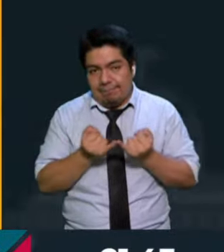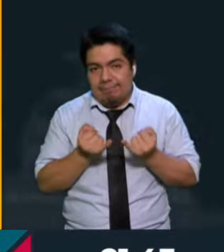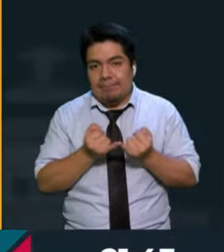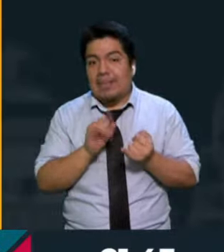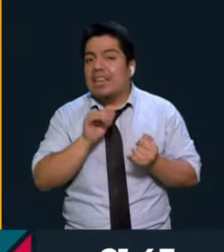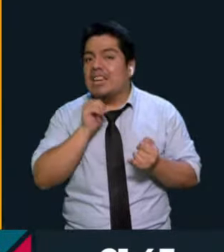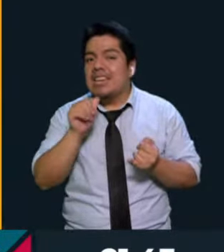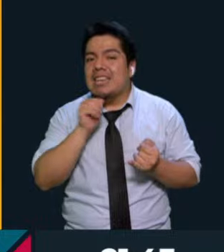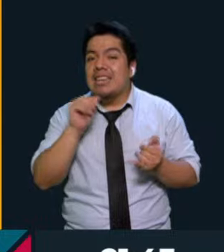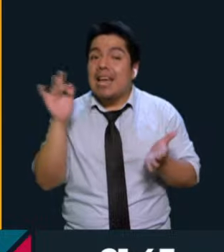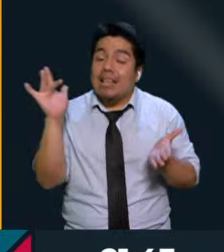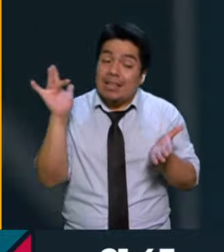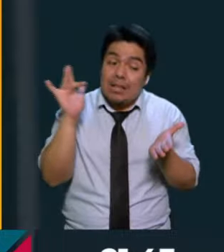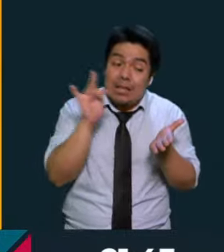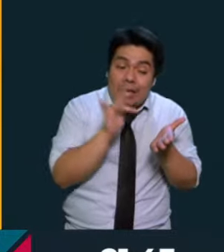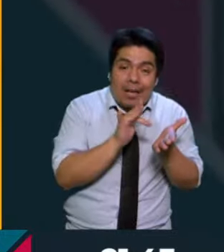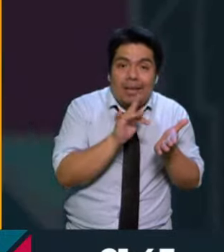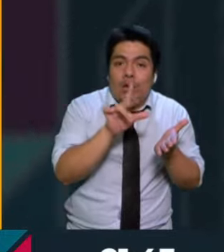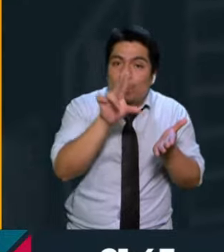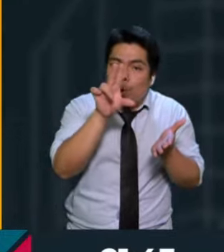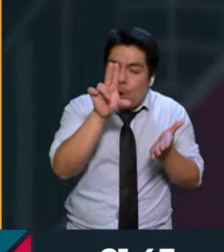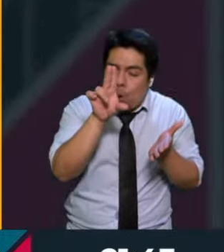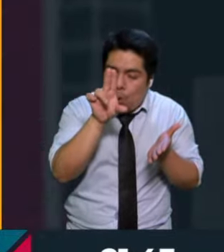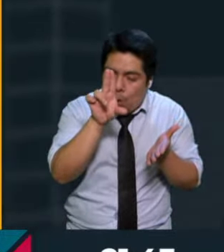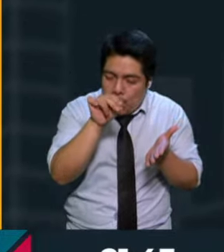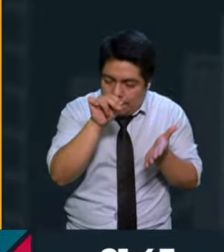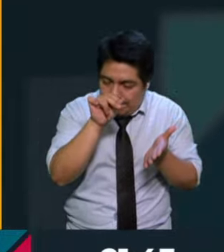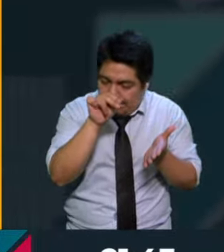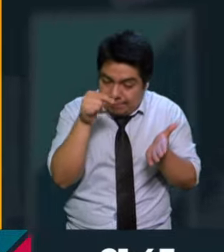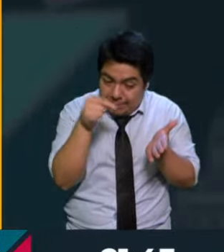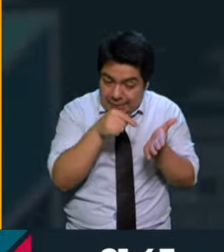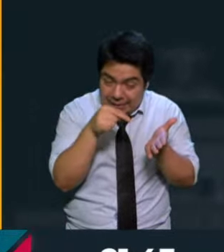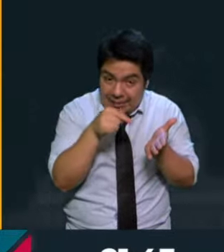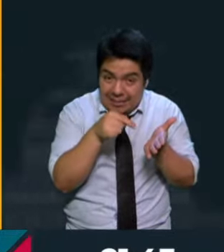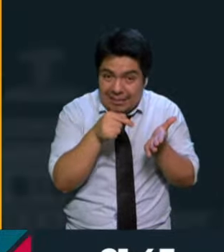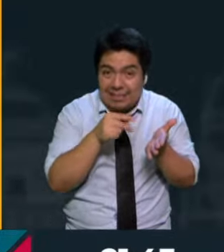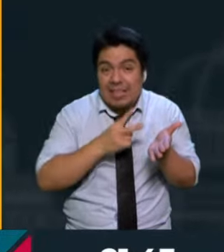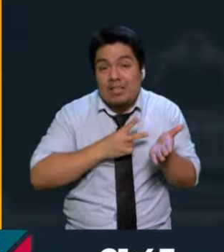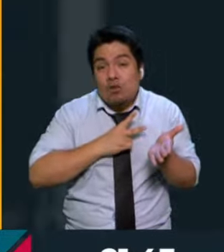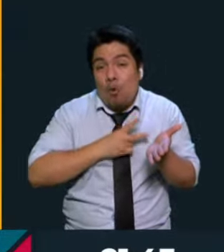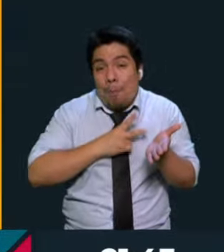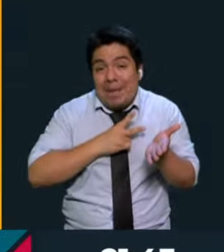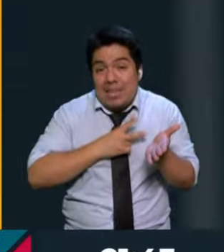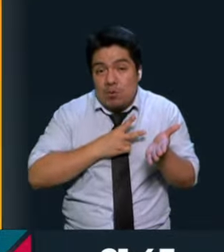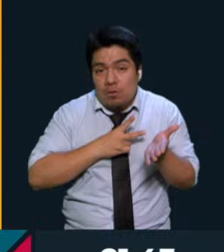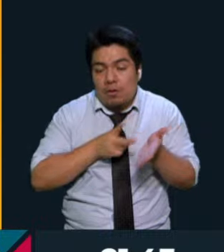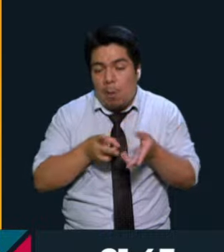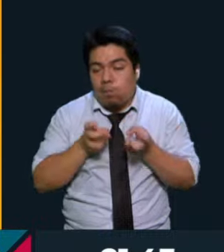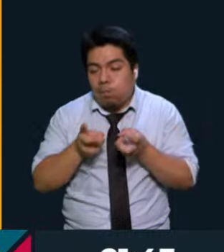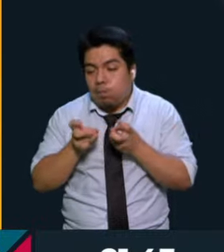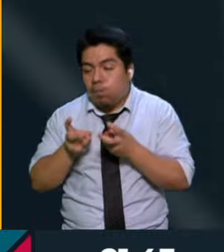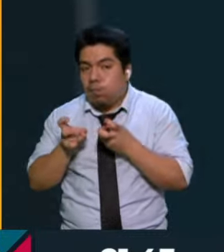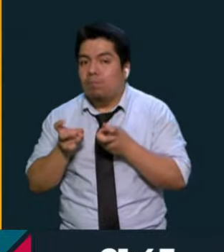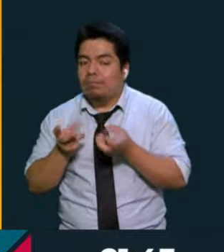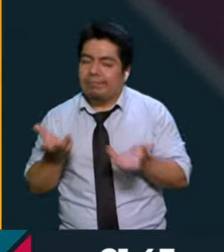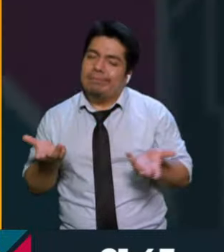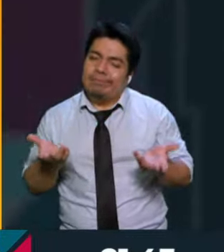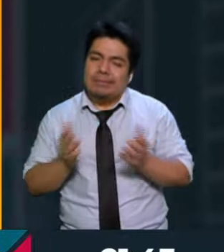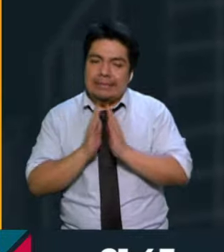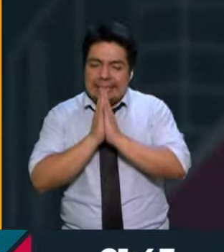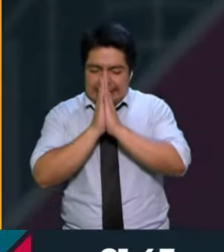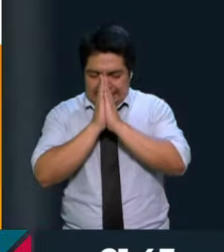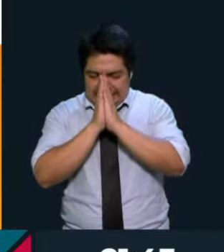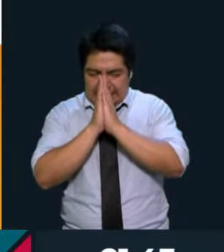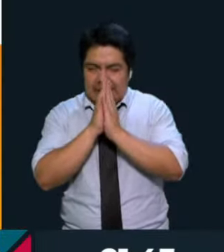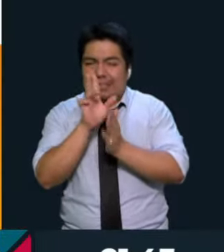no abrir el link que envían, porque se trata de un malware que roba los datos y permite que se acceda al